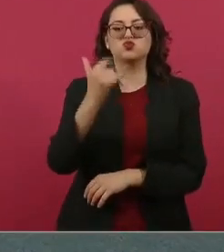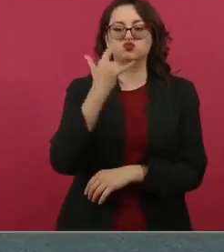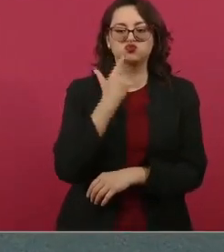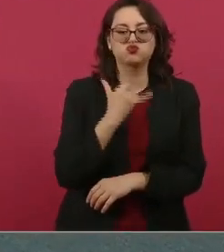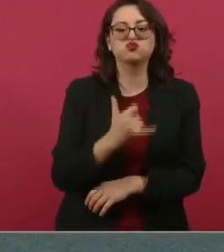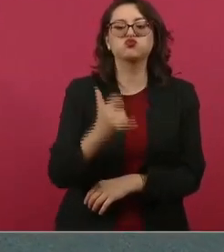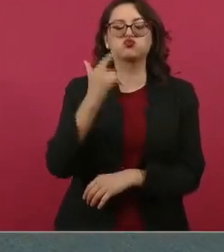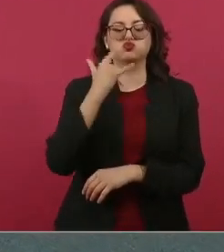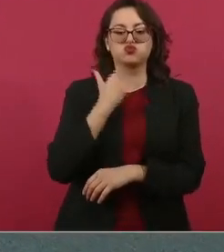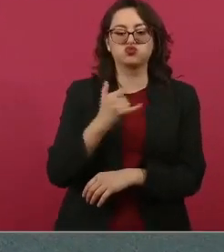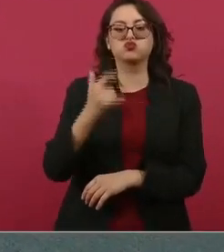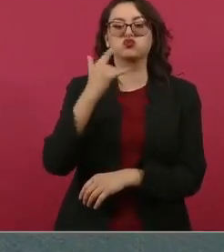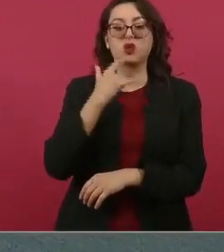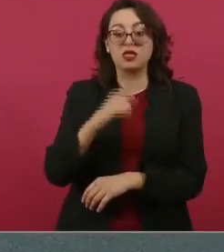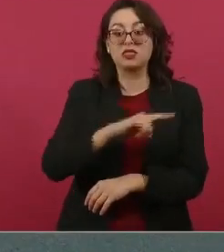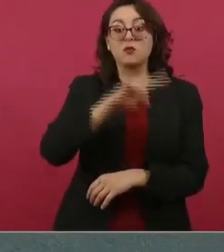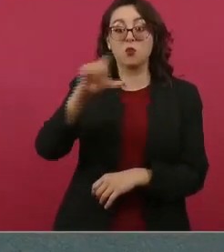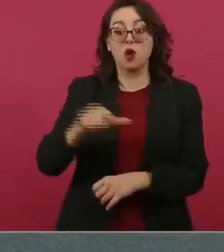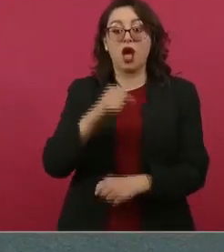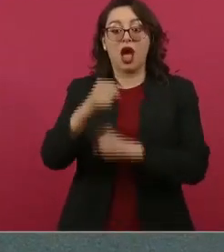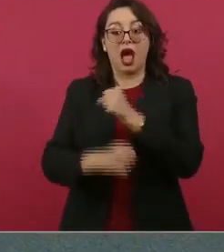en 2018,